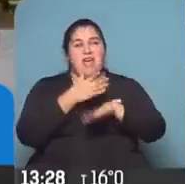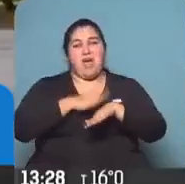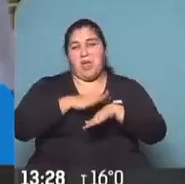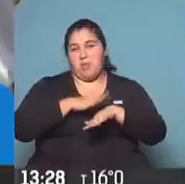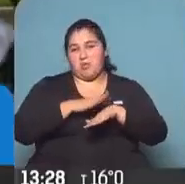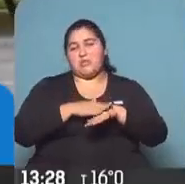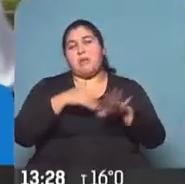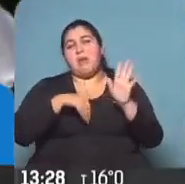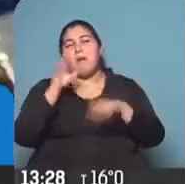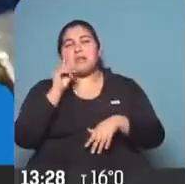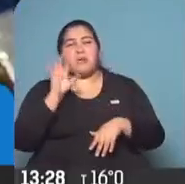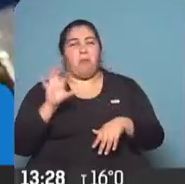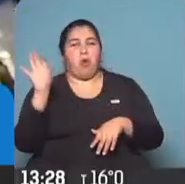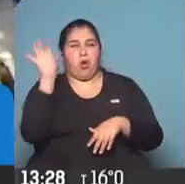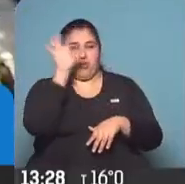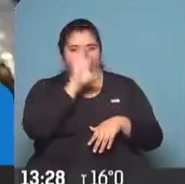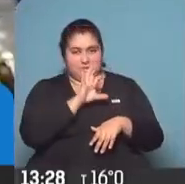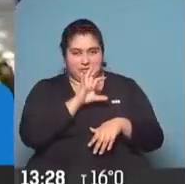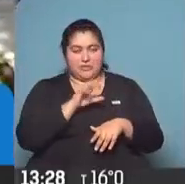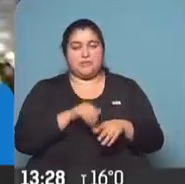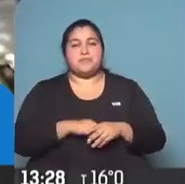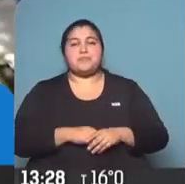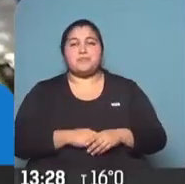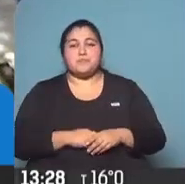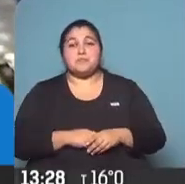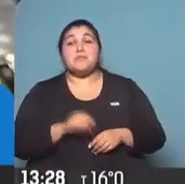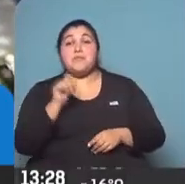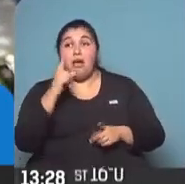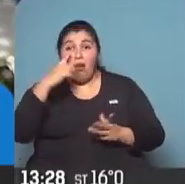de los puertos de las provincias unidas del río de la plata'